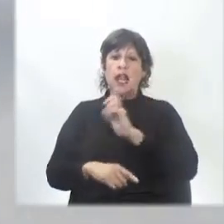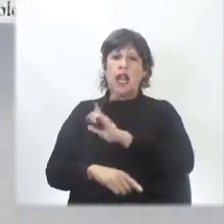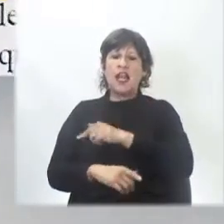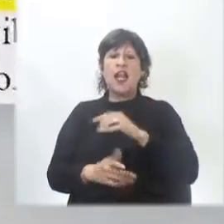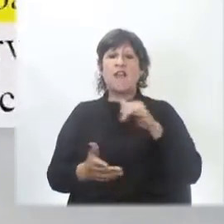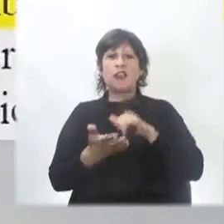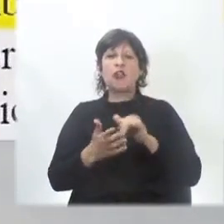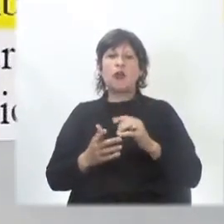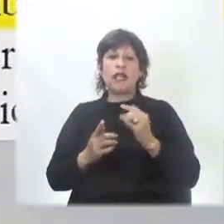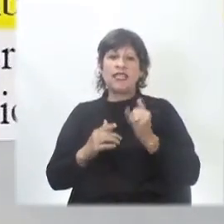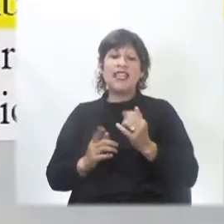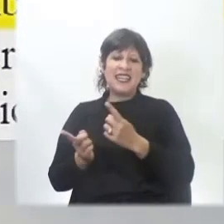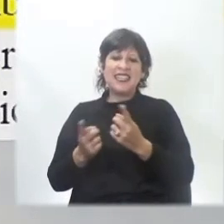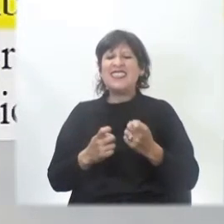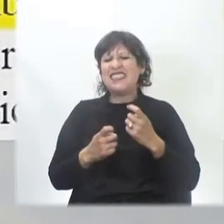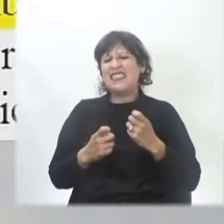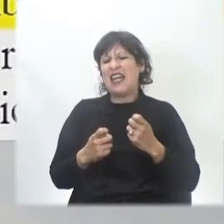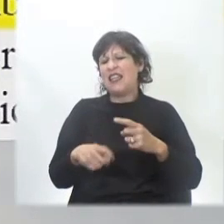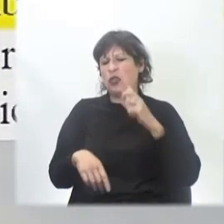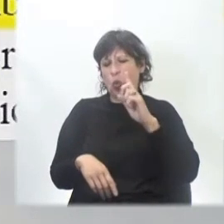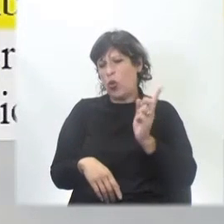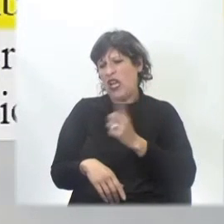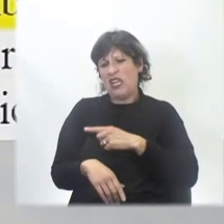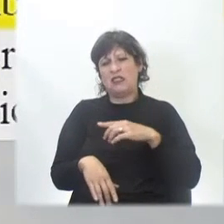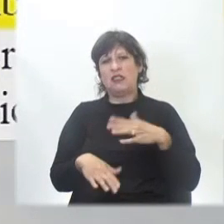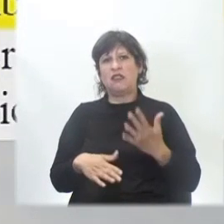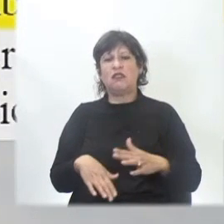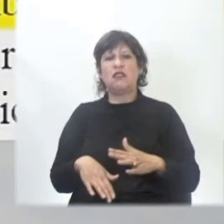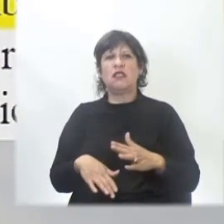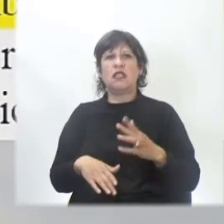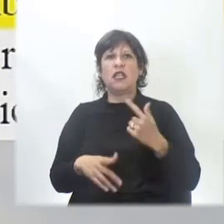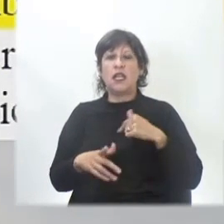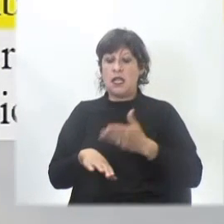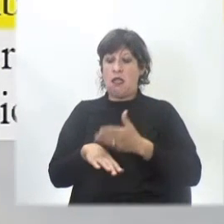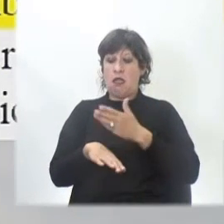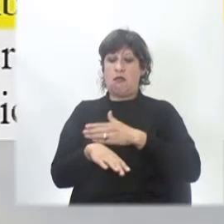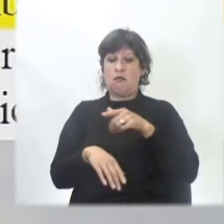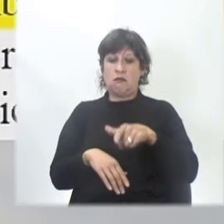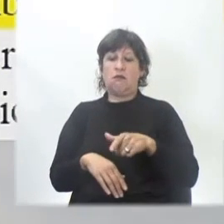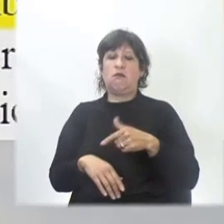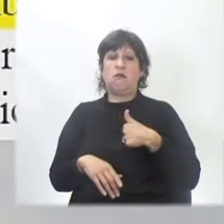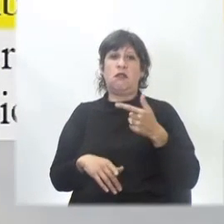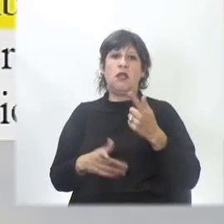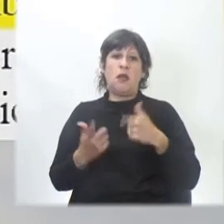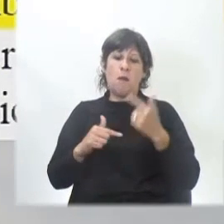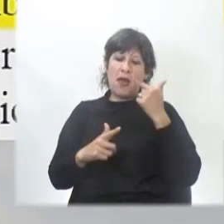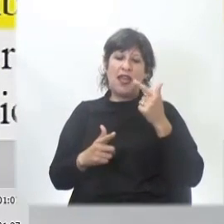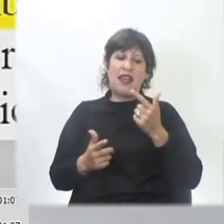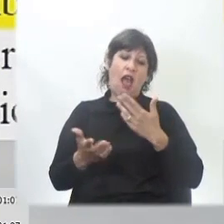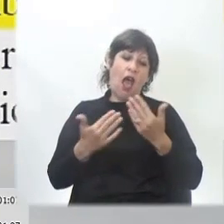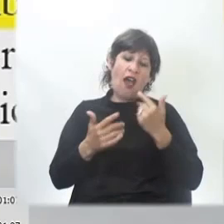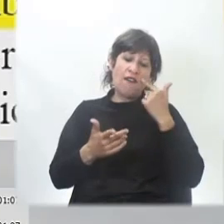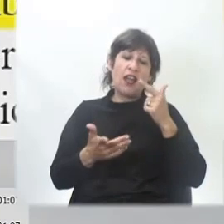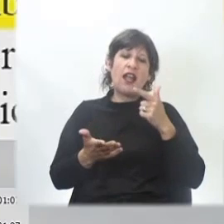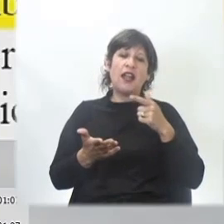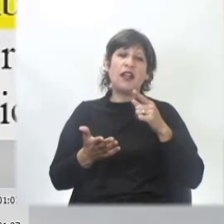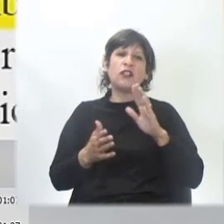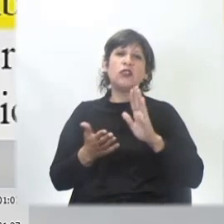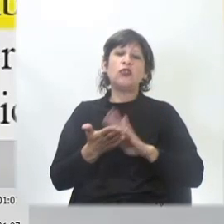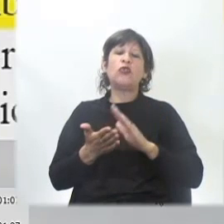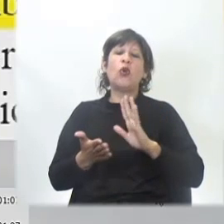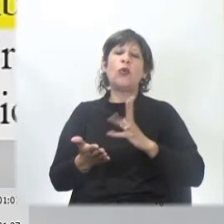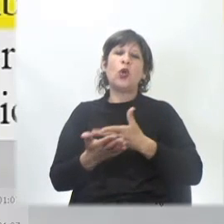tiene necesidades dramáticas, urgentes y previas, como para estar hablando de la compra de un avión que a esta altura